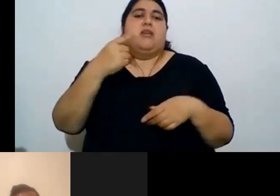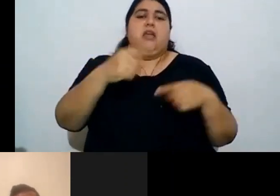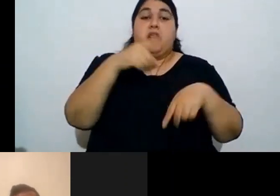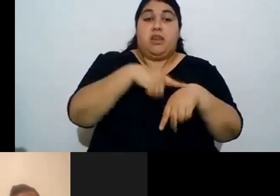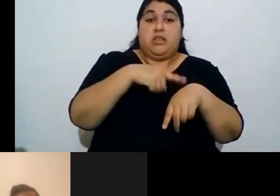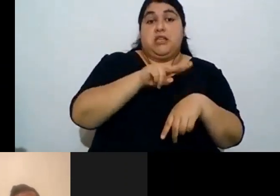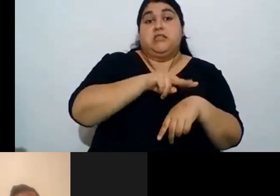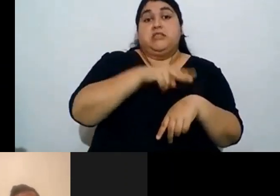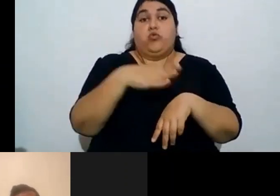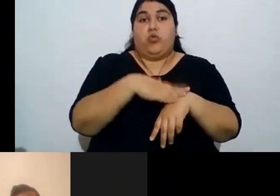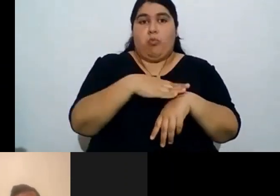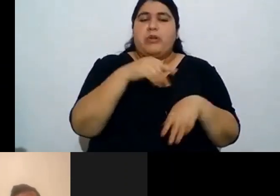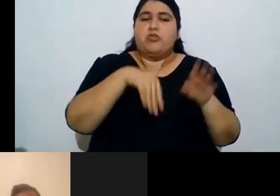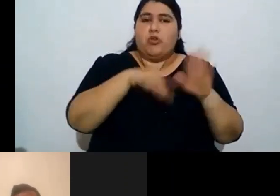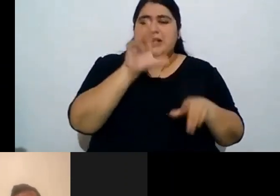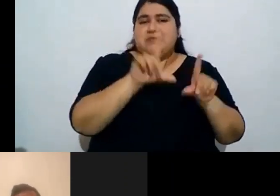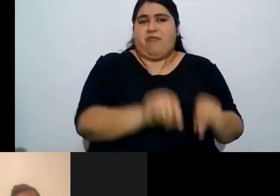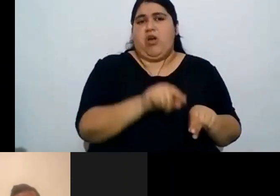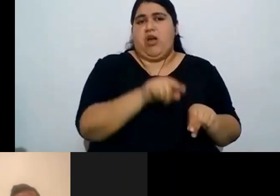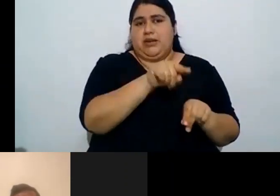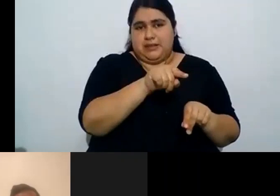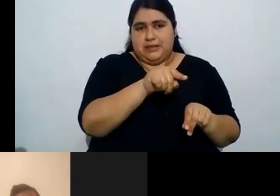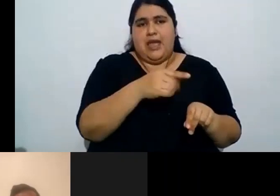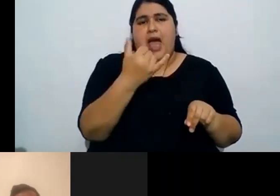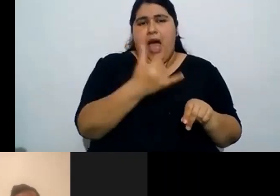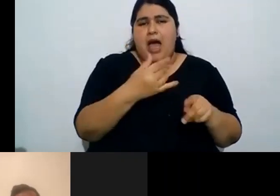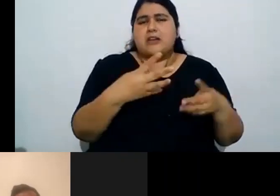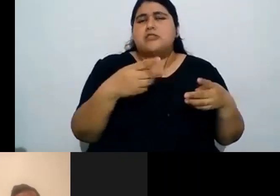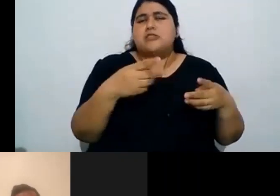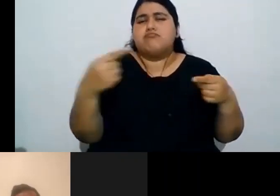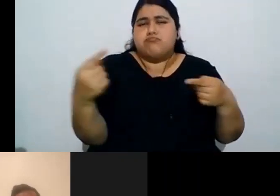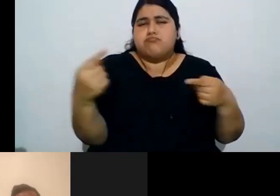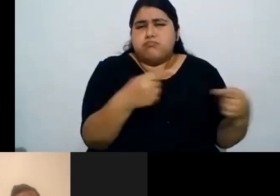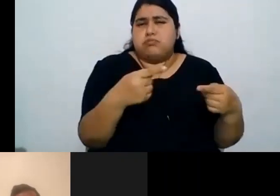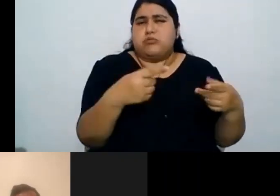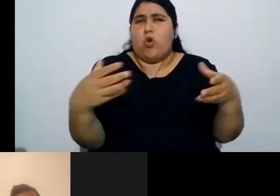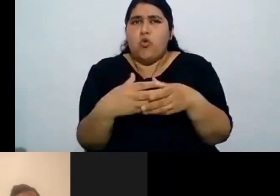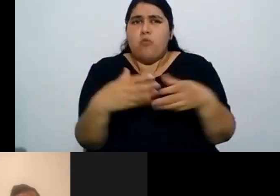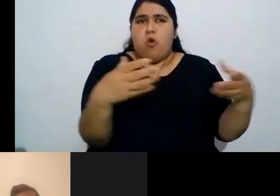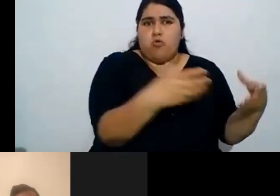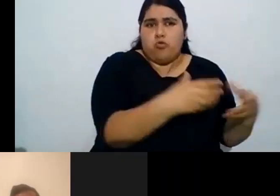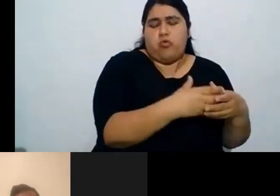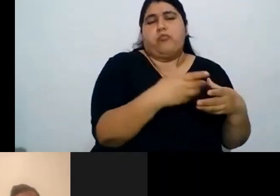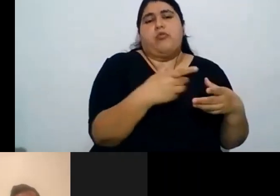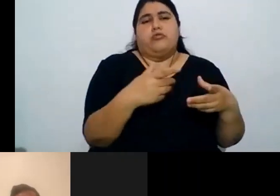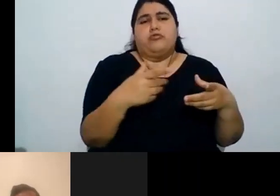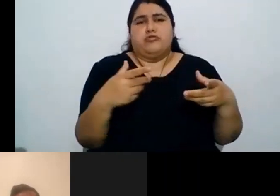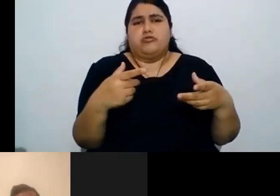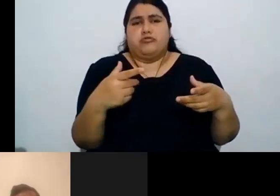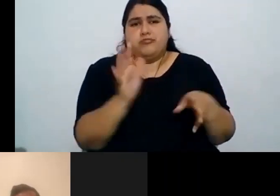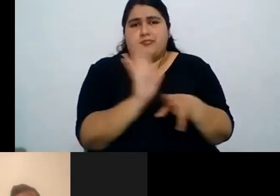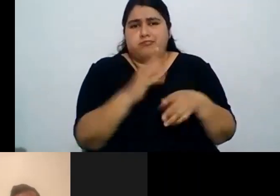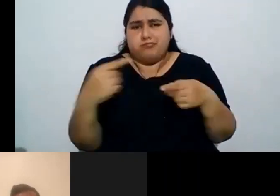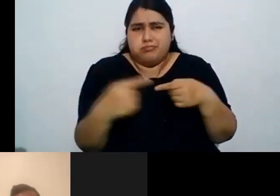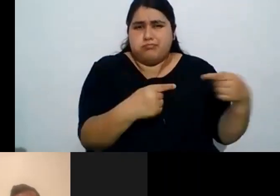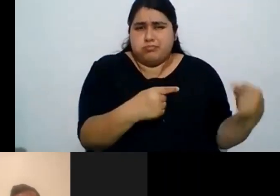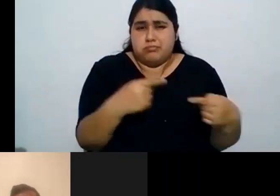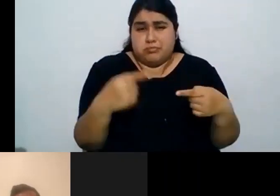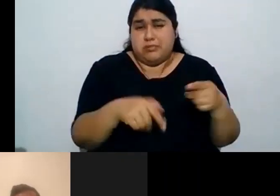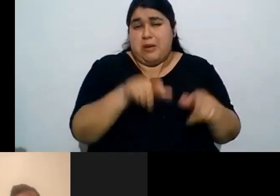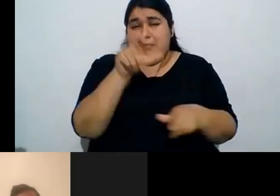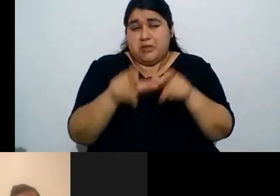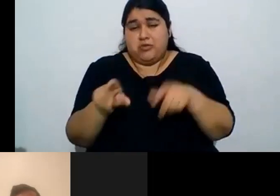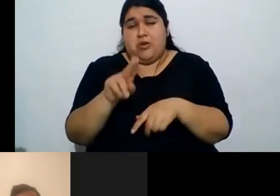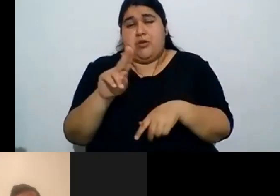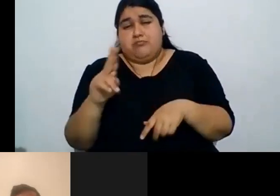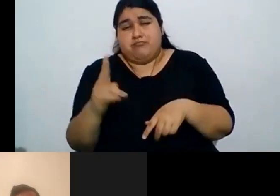fuerte de Colombia, donde aparecen guerrillas en confrontación y donde claramente aparecen hombres caídos